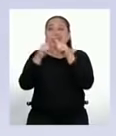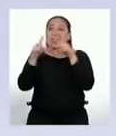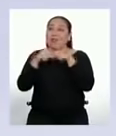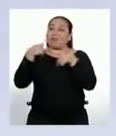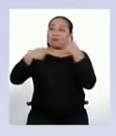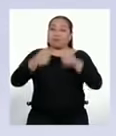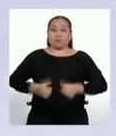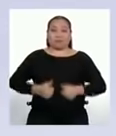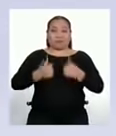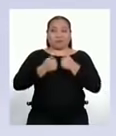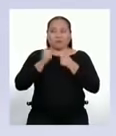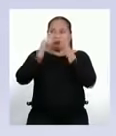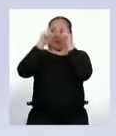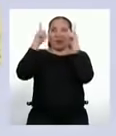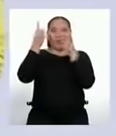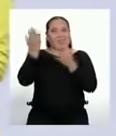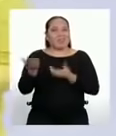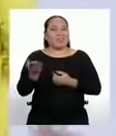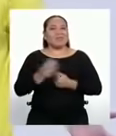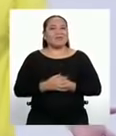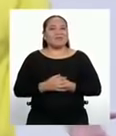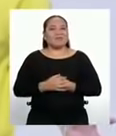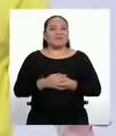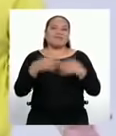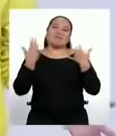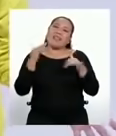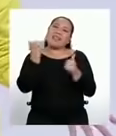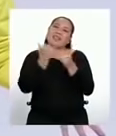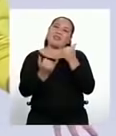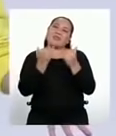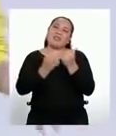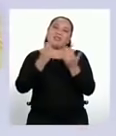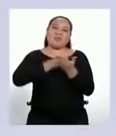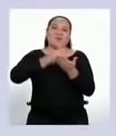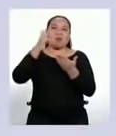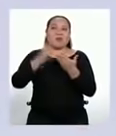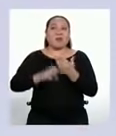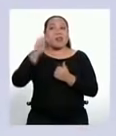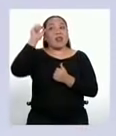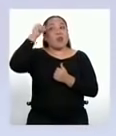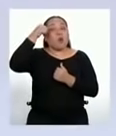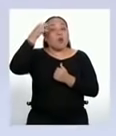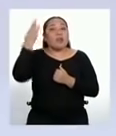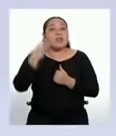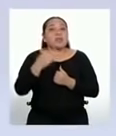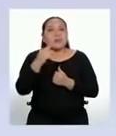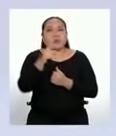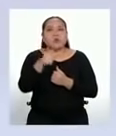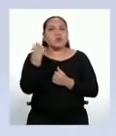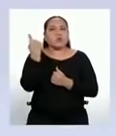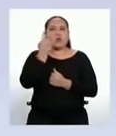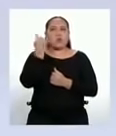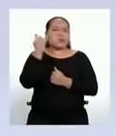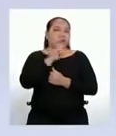cotidiana. Vas a ver que se van a sorprender muchísimo. Hemos llegado al final de nuestro programa, pero recuerda siempre que no estás solo,